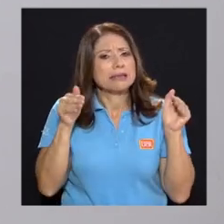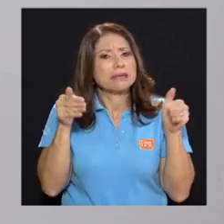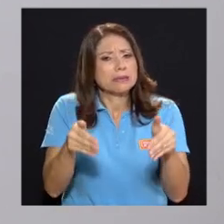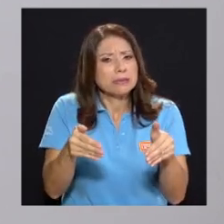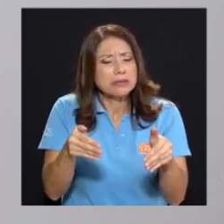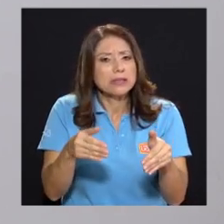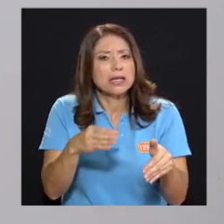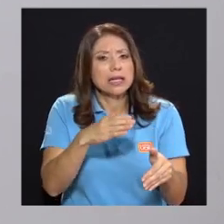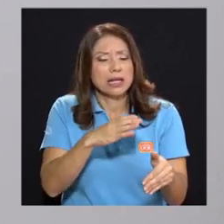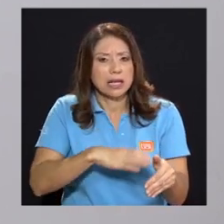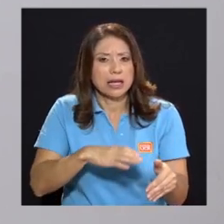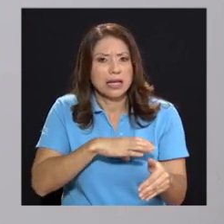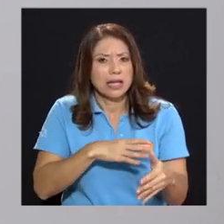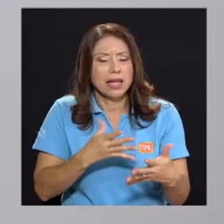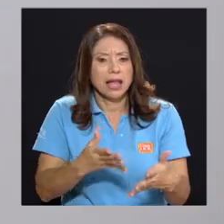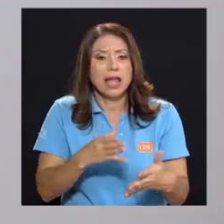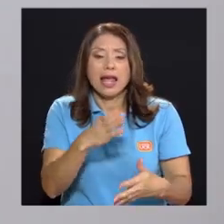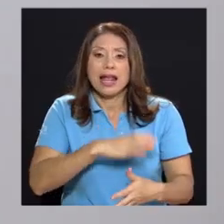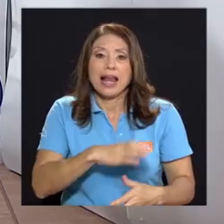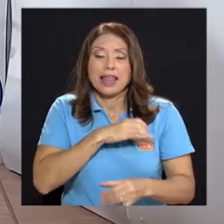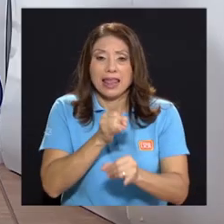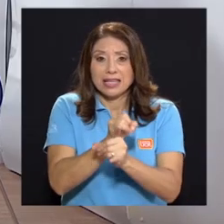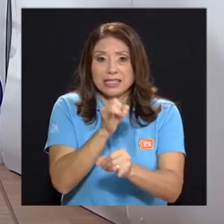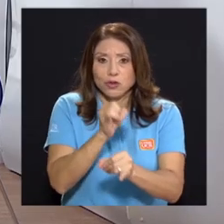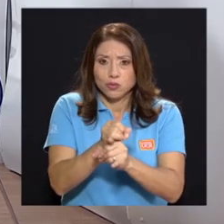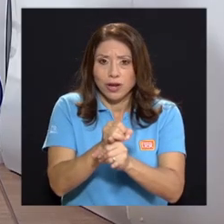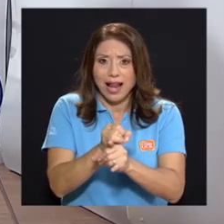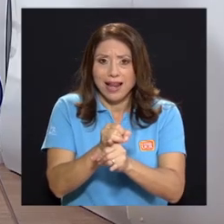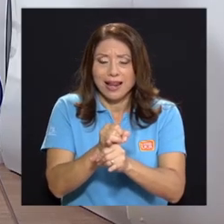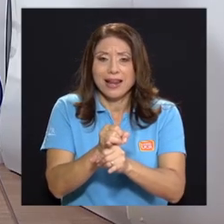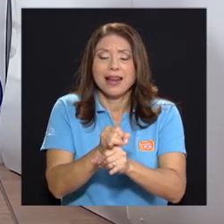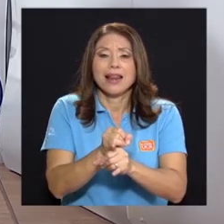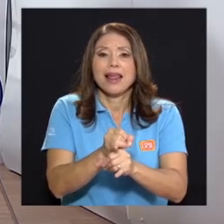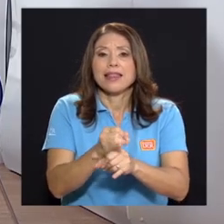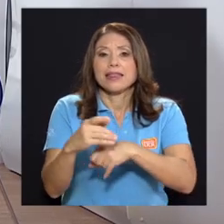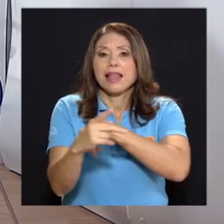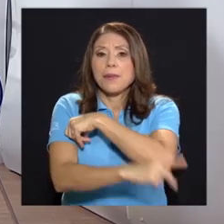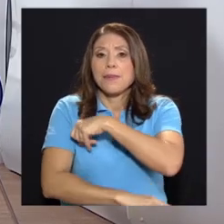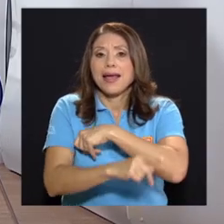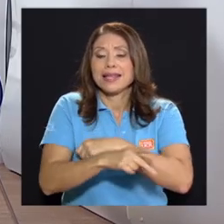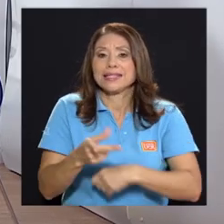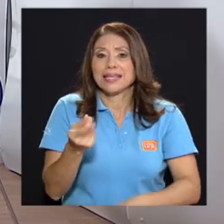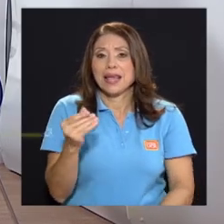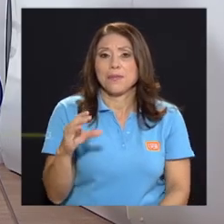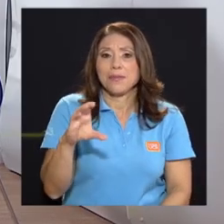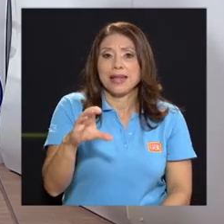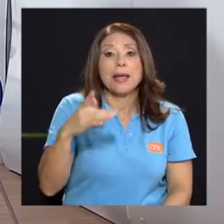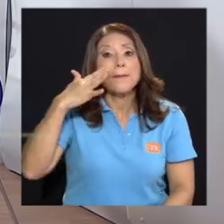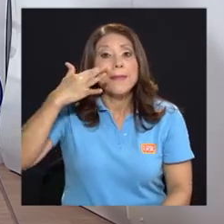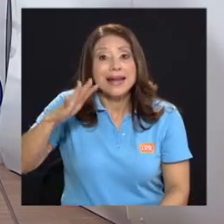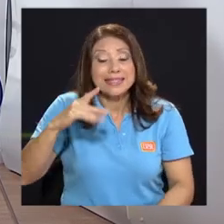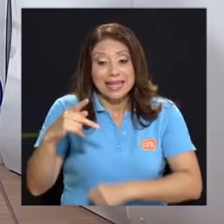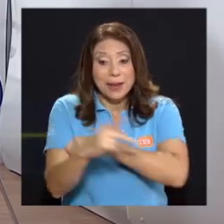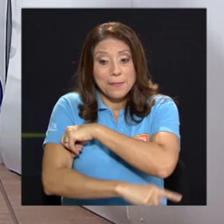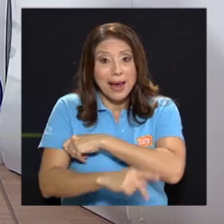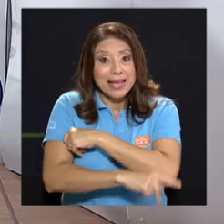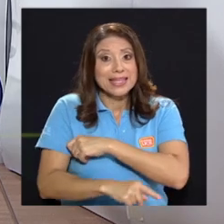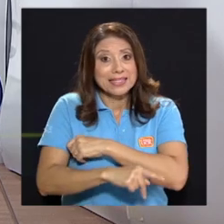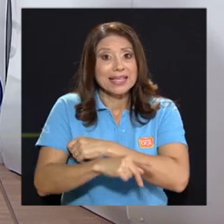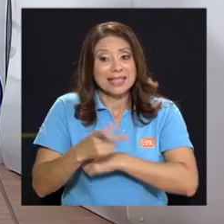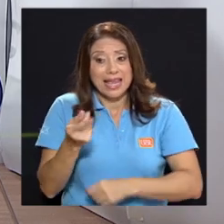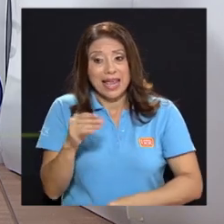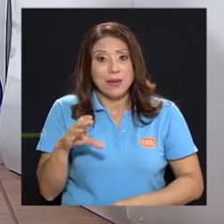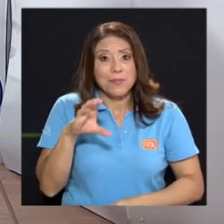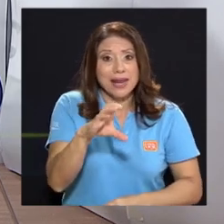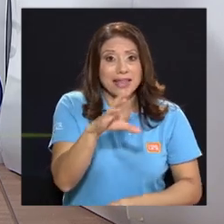del país que invierte parece que costa rica es que los países que invierten en costa rica son países que tienen más calidad institucional que la